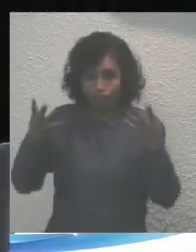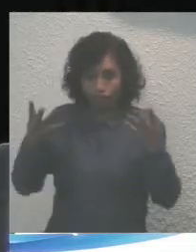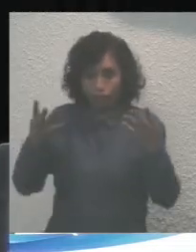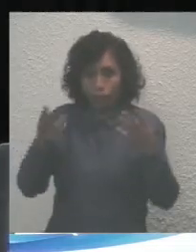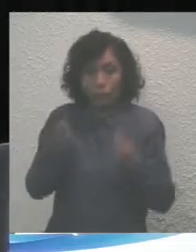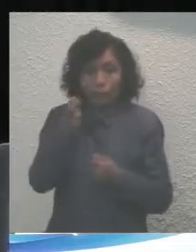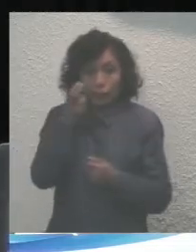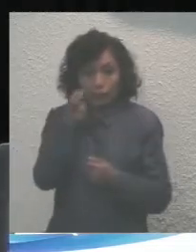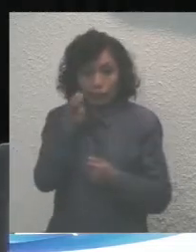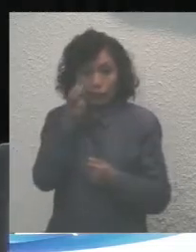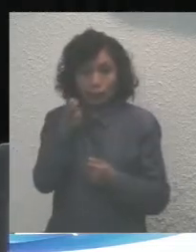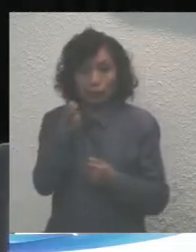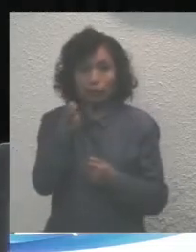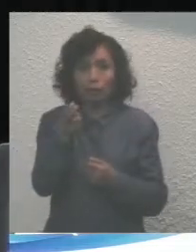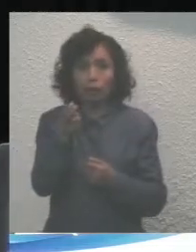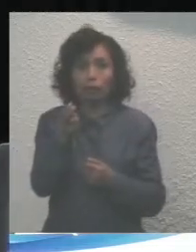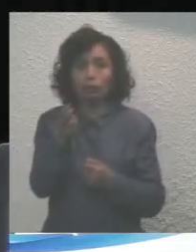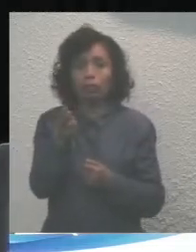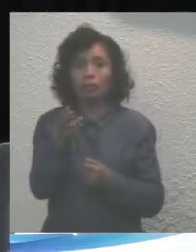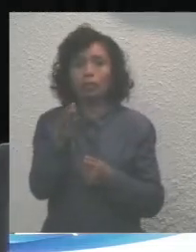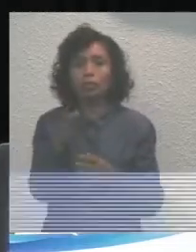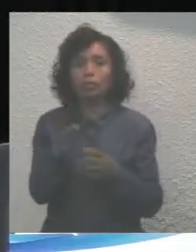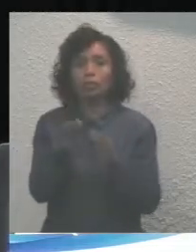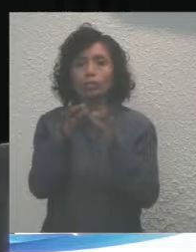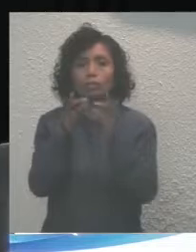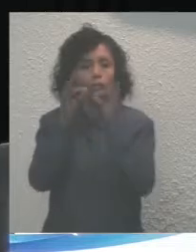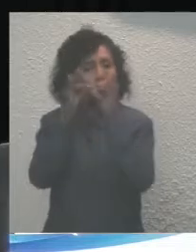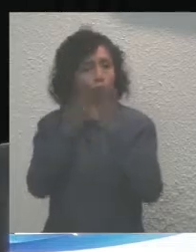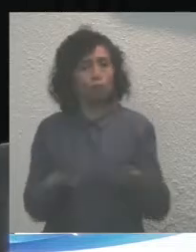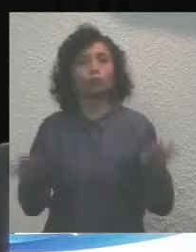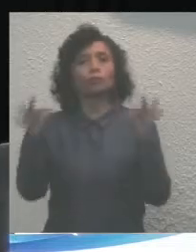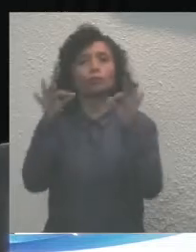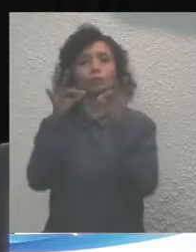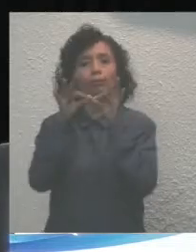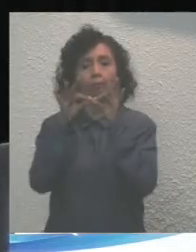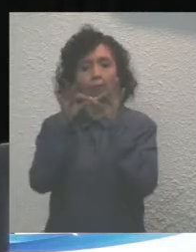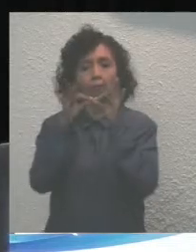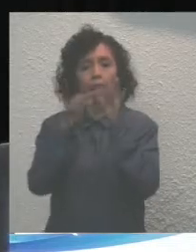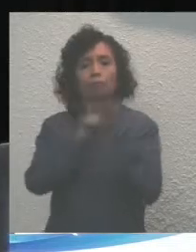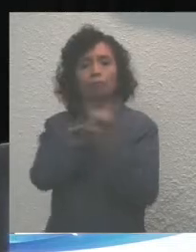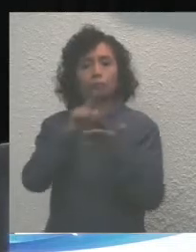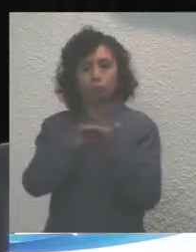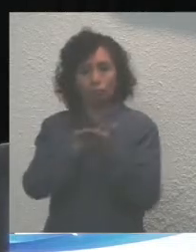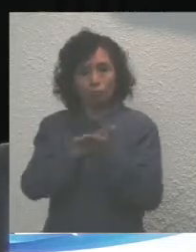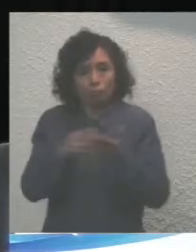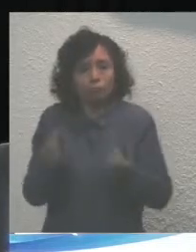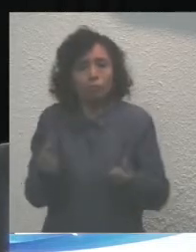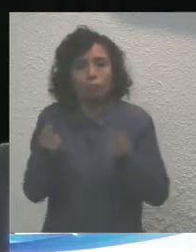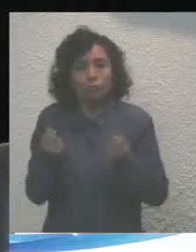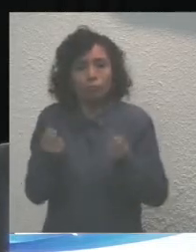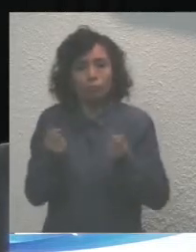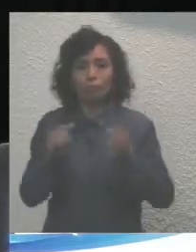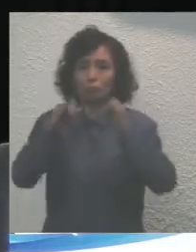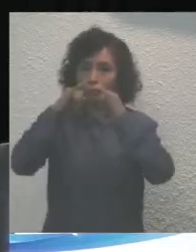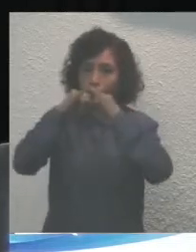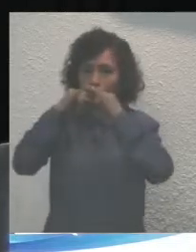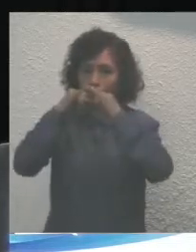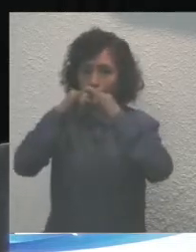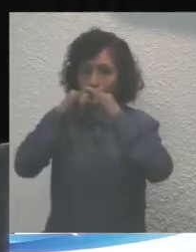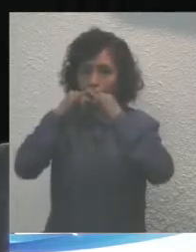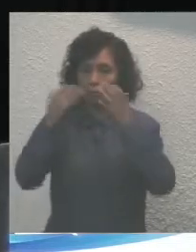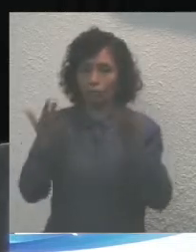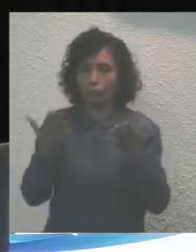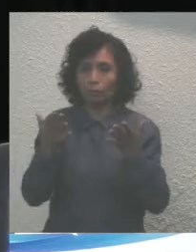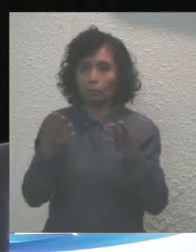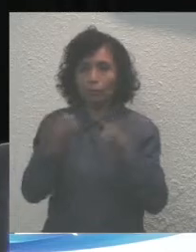un ejercicio de profundo contenido republicano, de fortalecimiento de las instituciones y